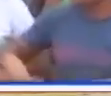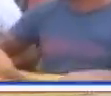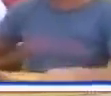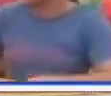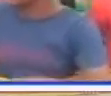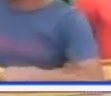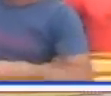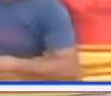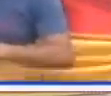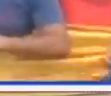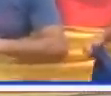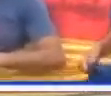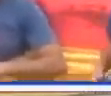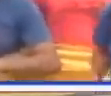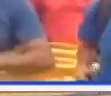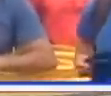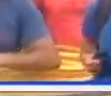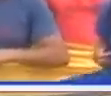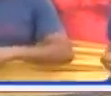Ayer también fue un día